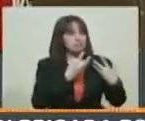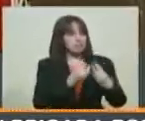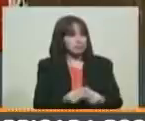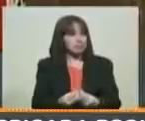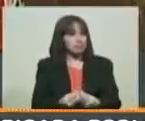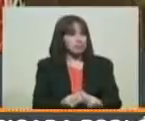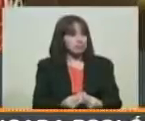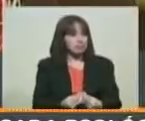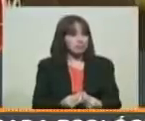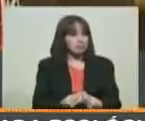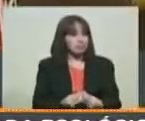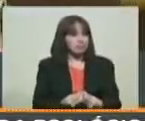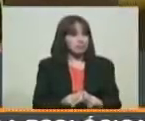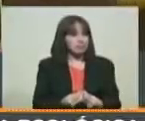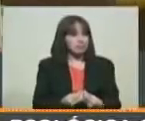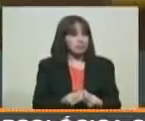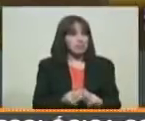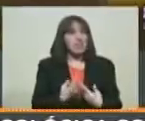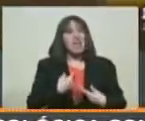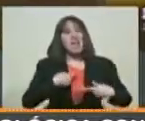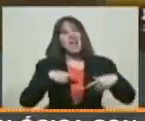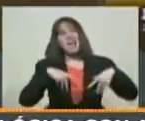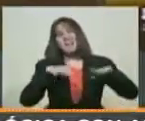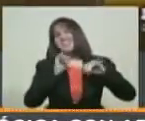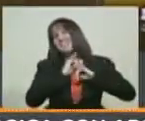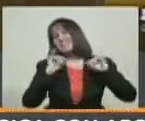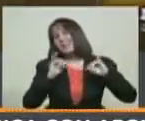Que no se vaya a imponer el triunfalismo